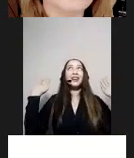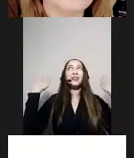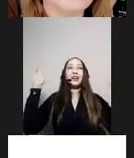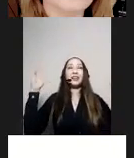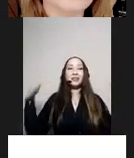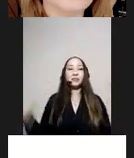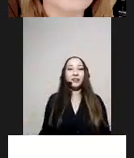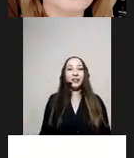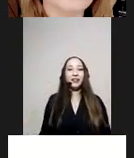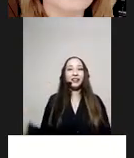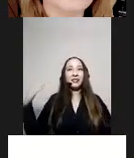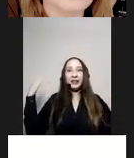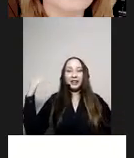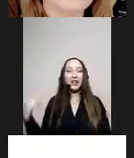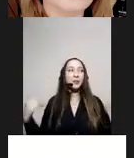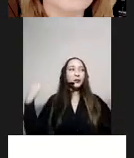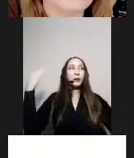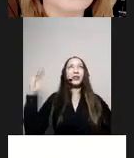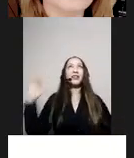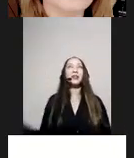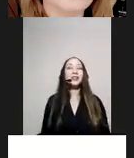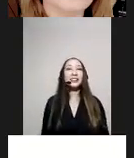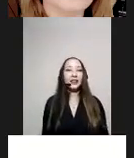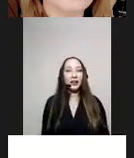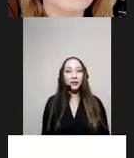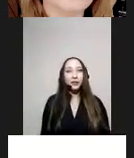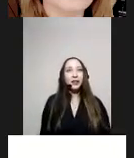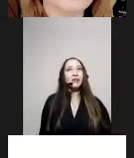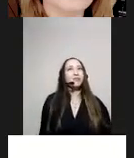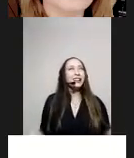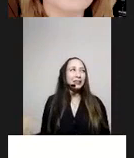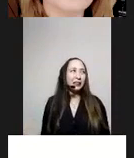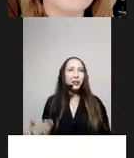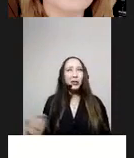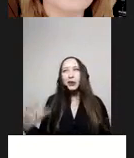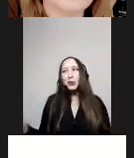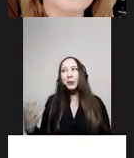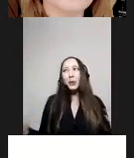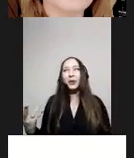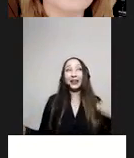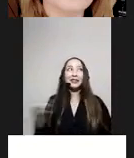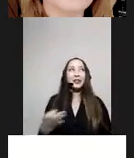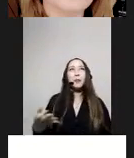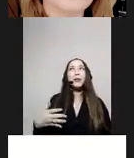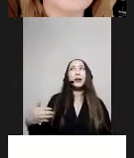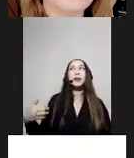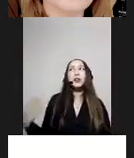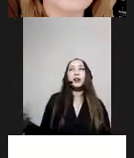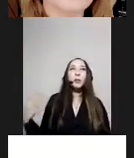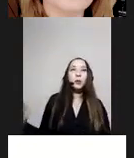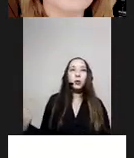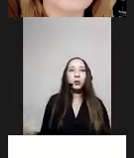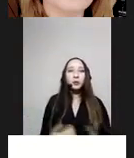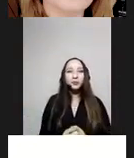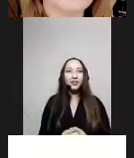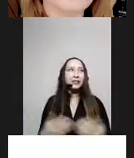y bajar, agacharme y subir en una sentadilla. Decir eso suena un poco, en ese tiempo, tal vez sonaba un